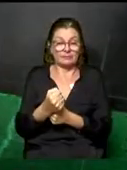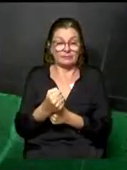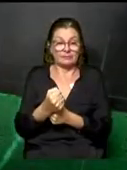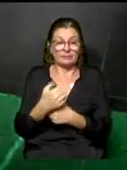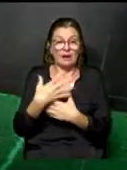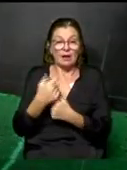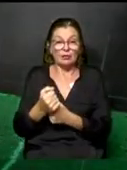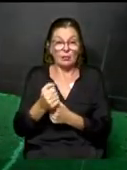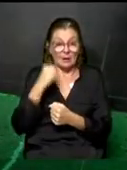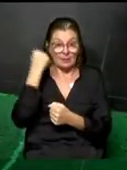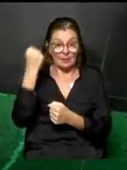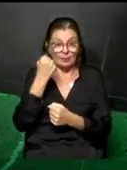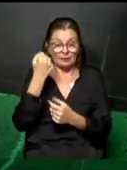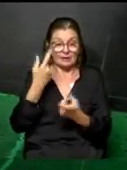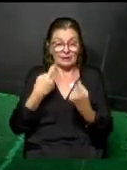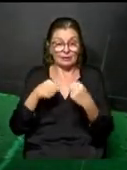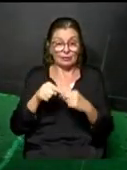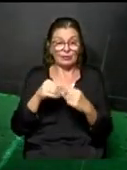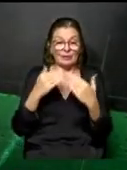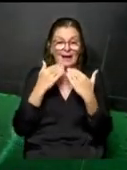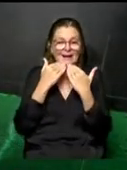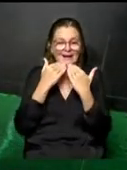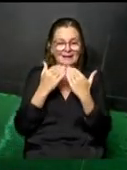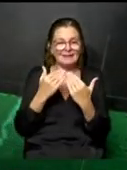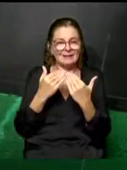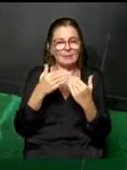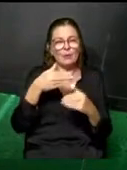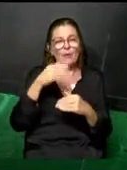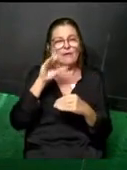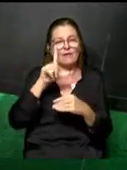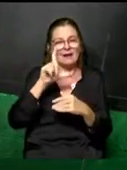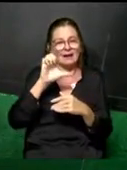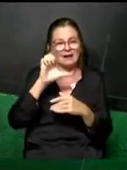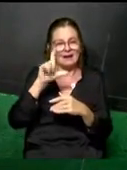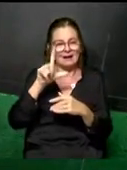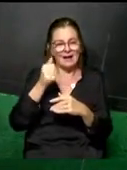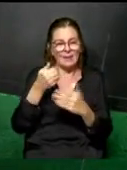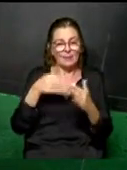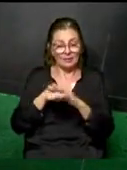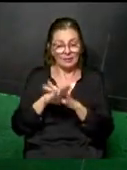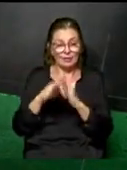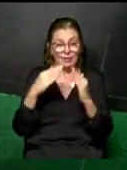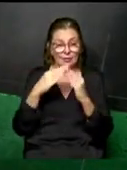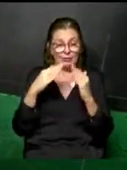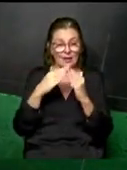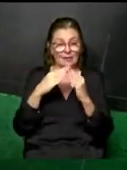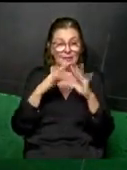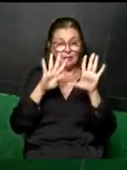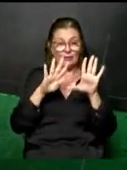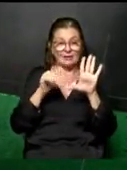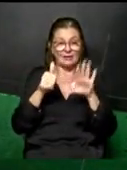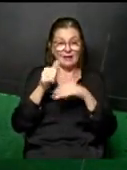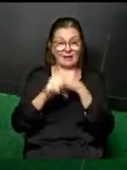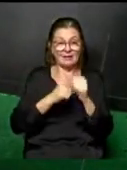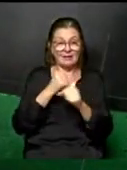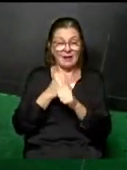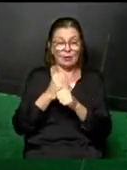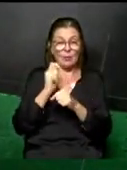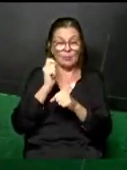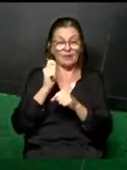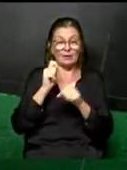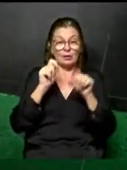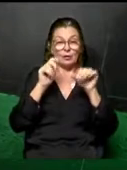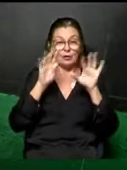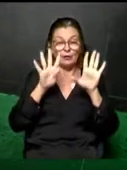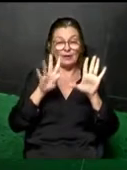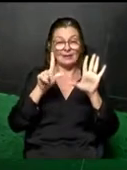Ayudar es la clave, entonces. Le agradecemos entonces a Belela Herrera por recibirnos en su casa. 96 años, cumple 97 el 2 de